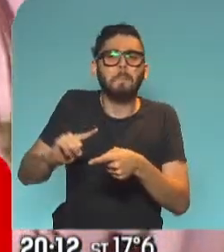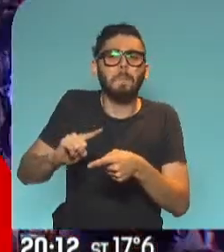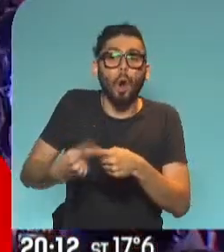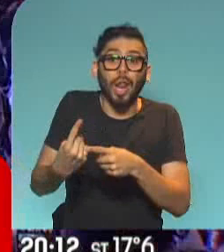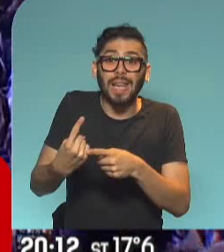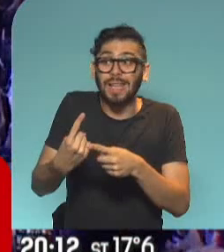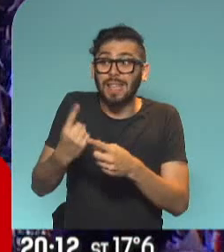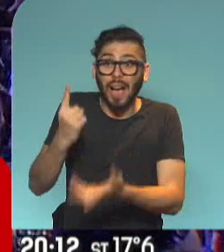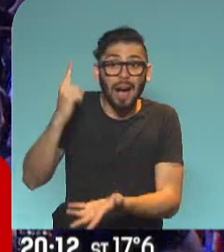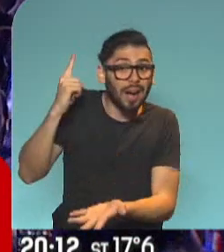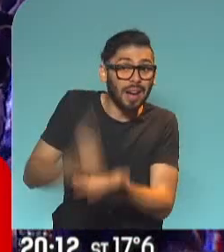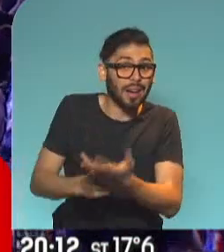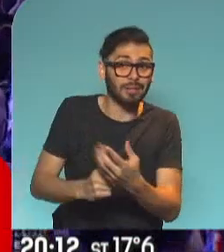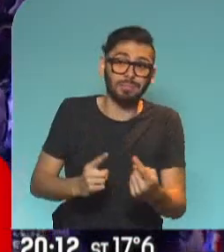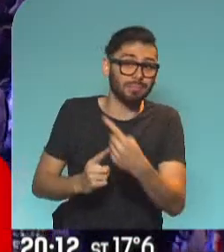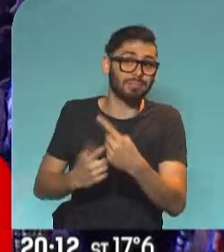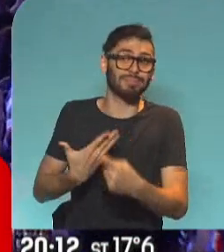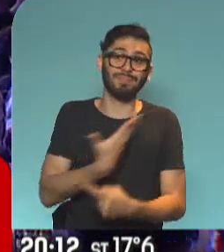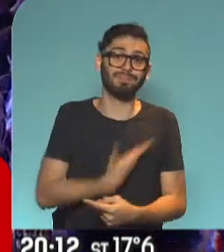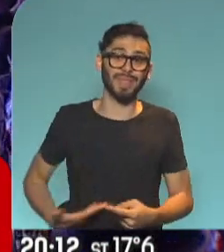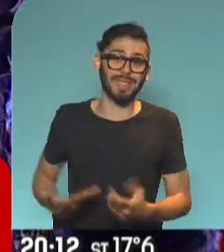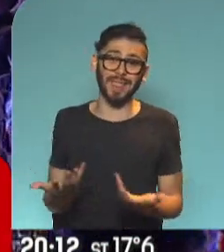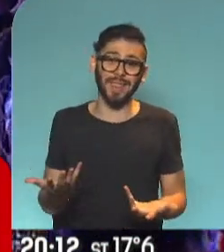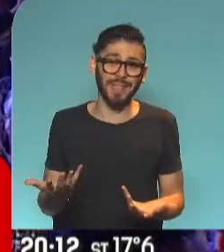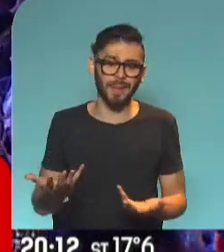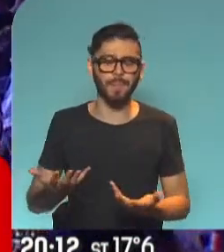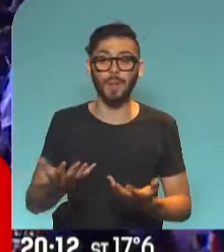el presidente, hasta diferenciándose en un